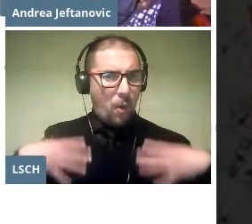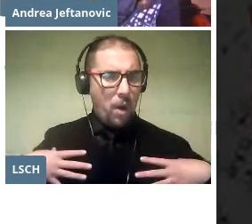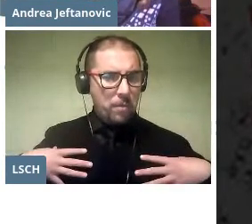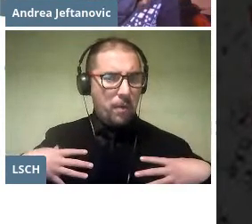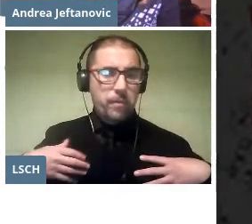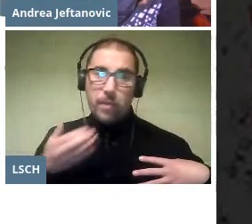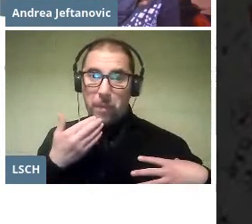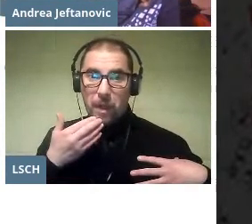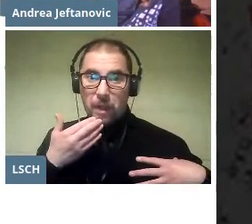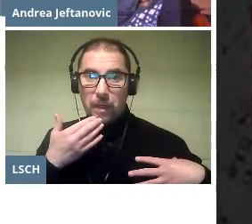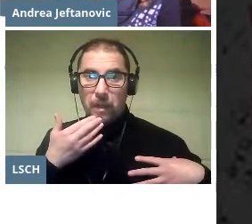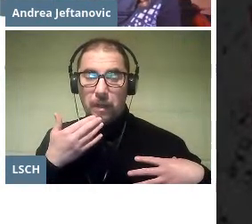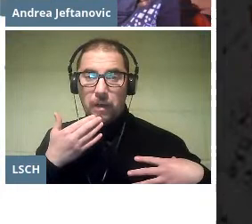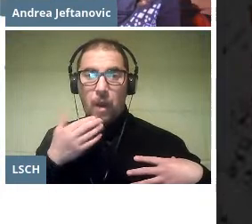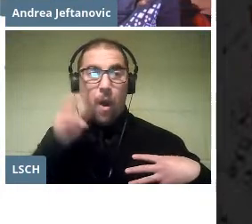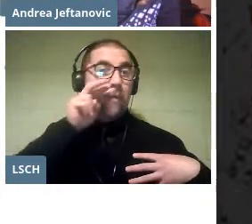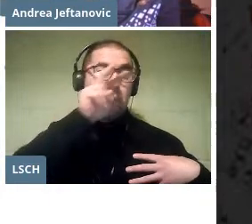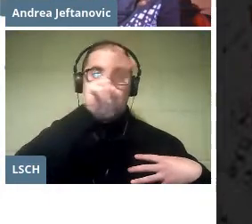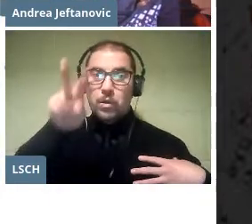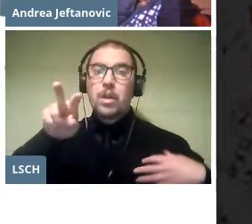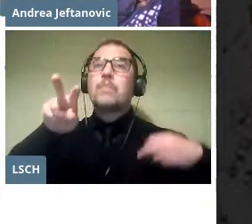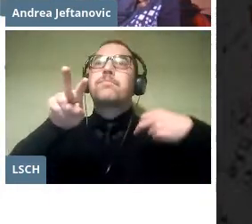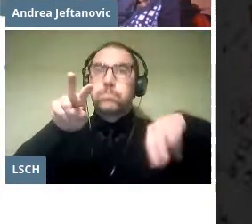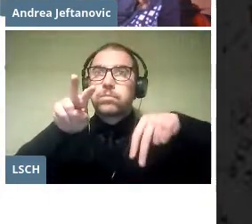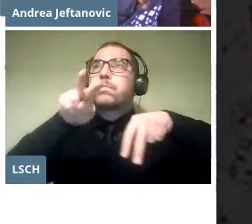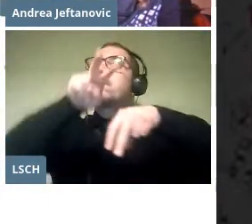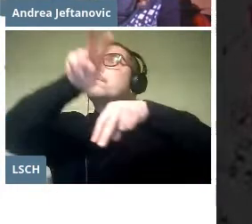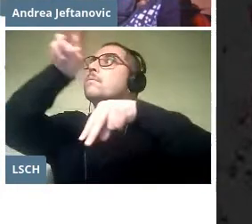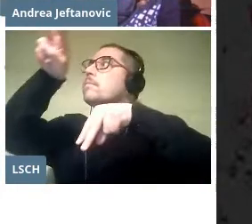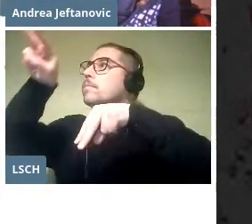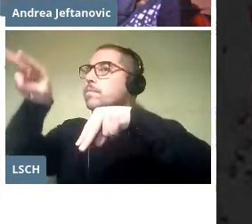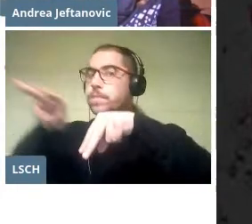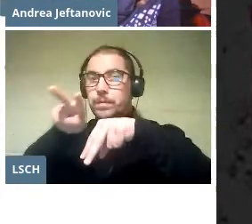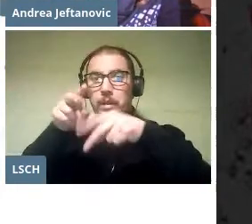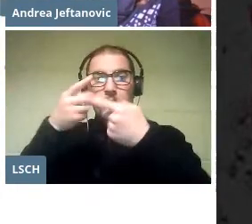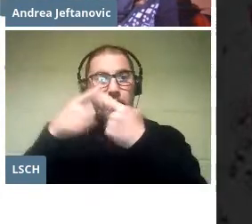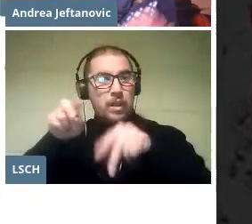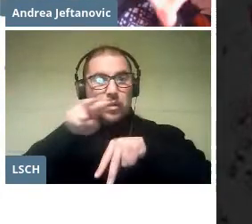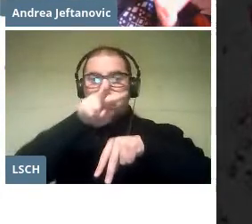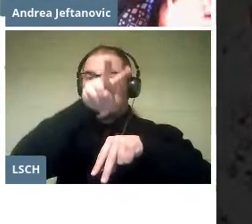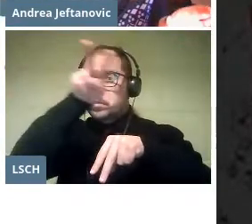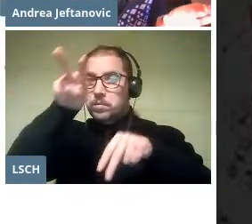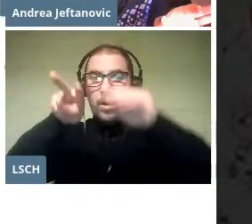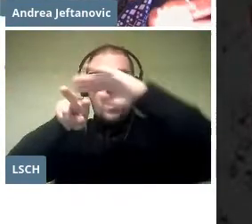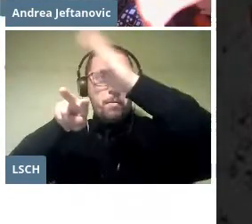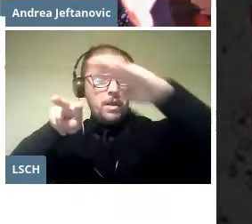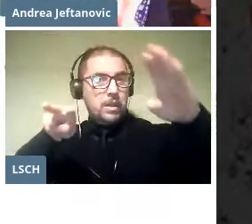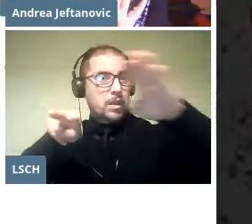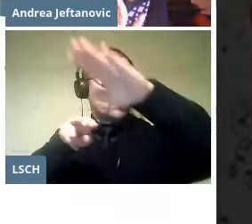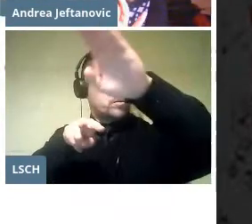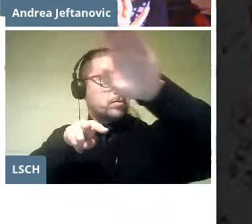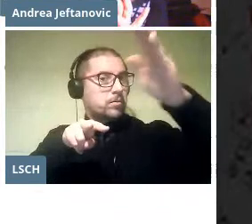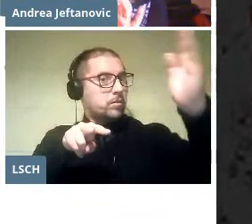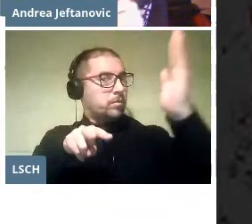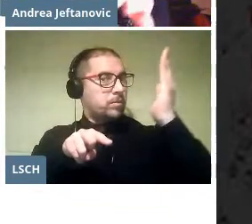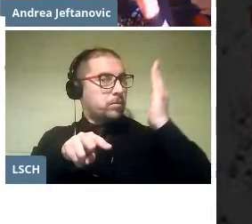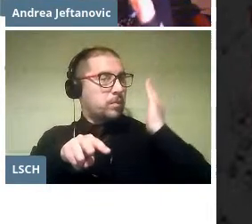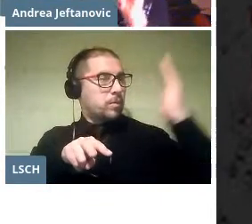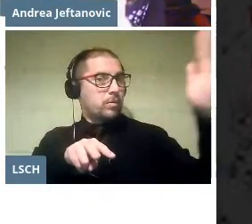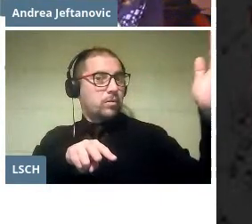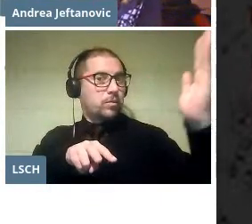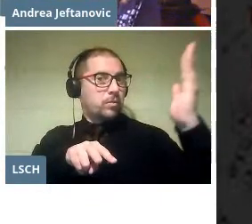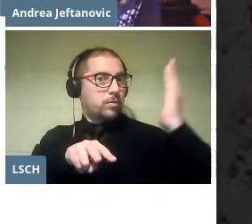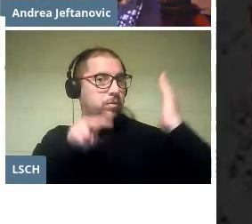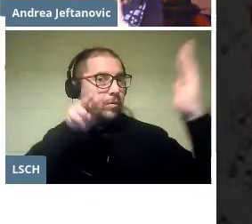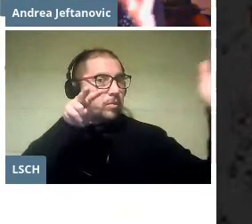una actividad visual. Se mira desde otra perspectiva. Los paisajes se suceden en continuidad.